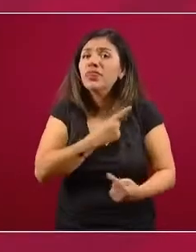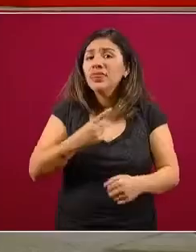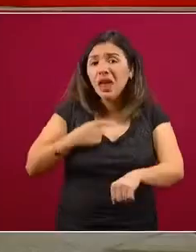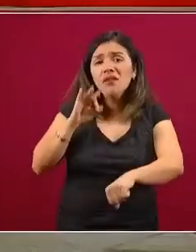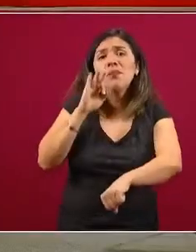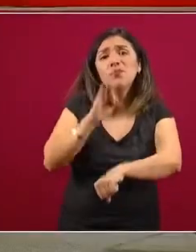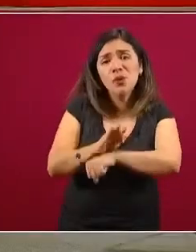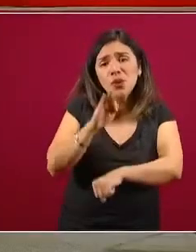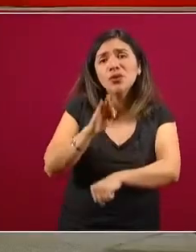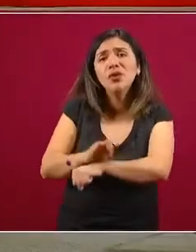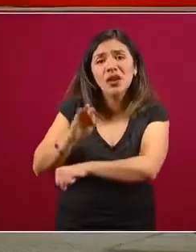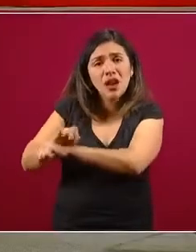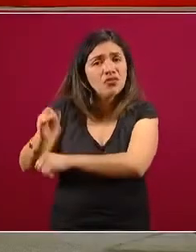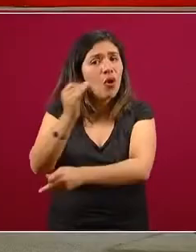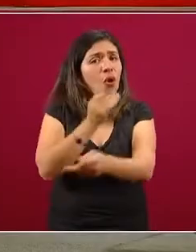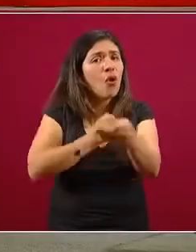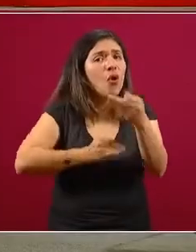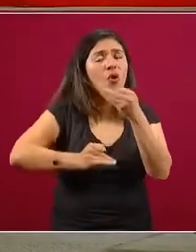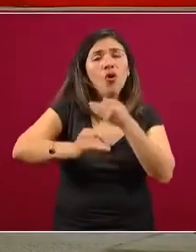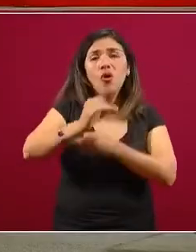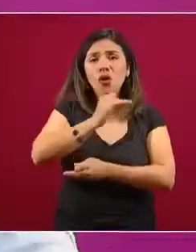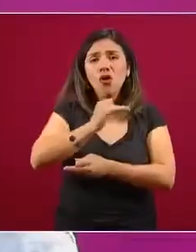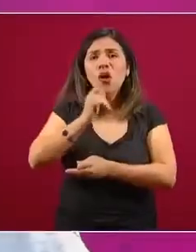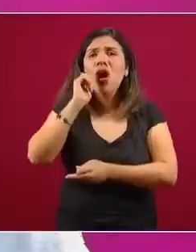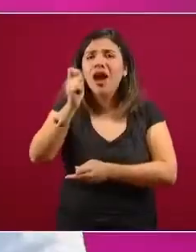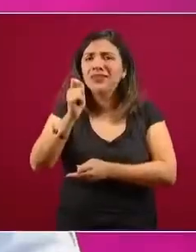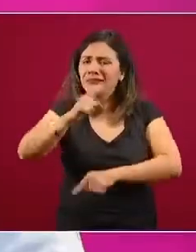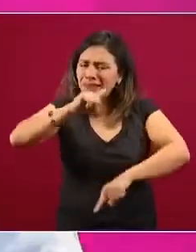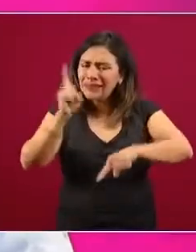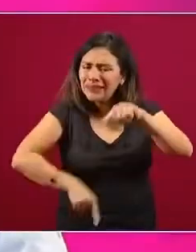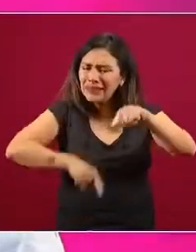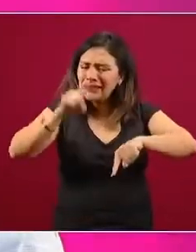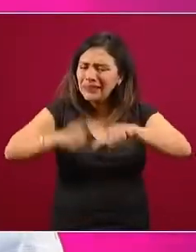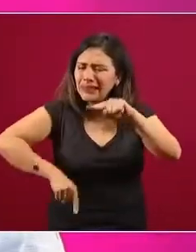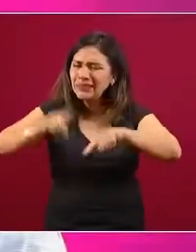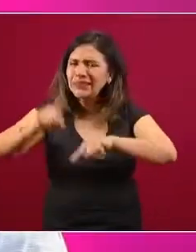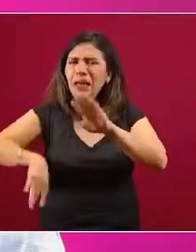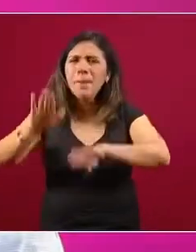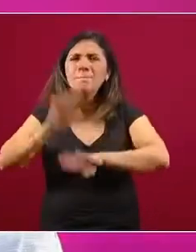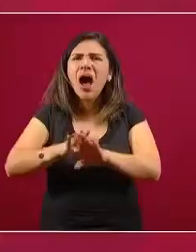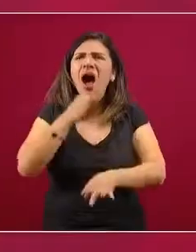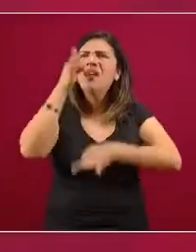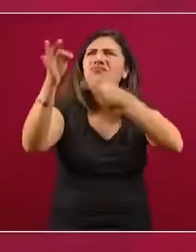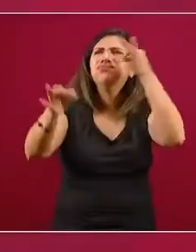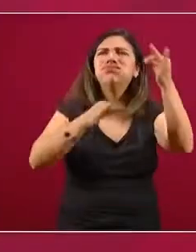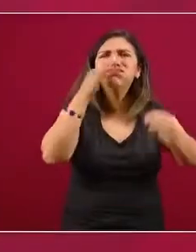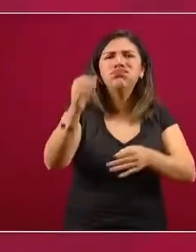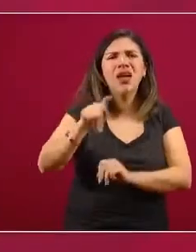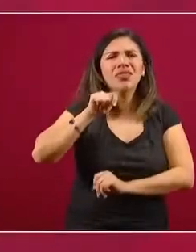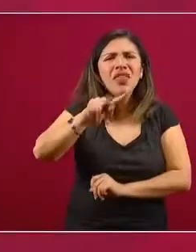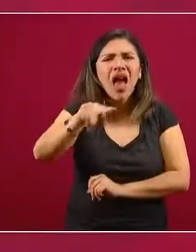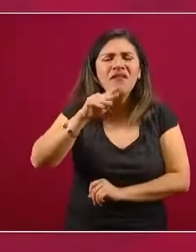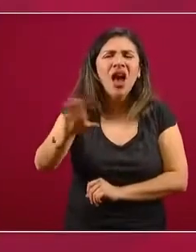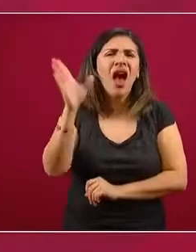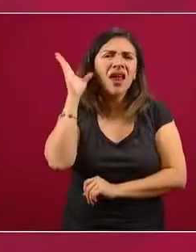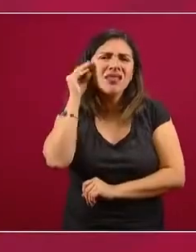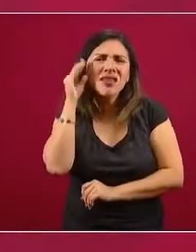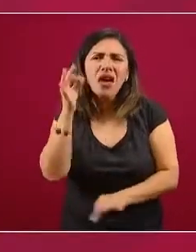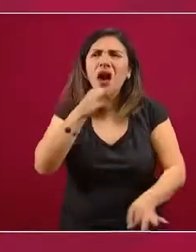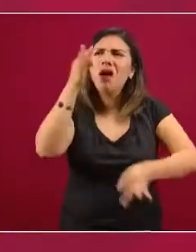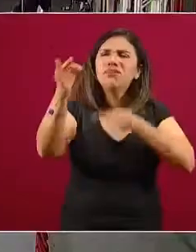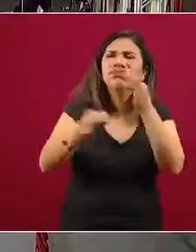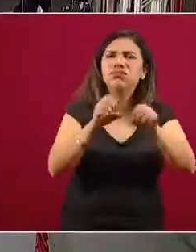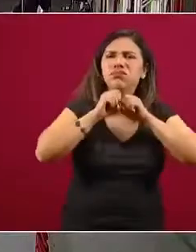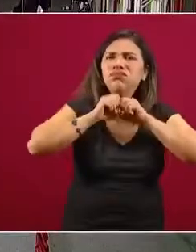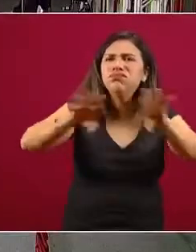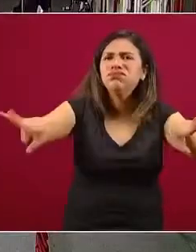protegidas y protegidos del embate enorme de la publicidad, los mecanismos de comercialización que han